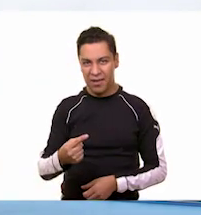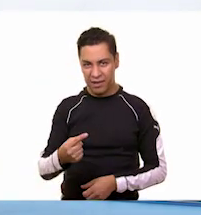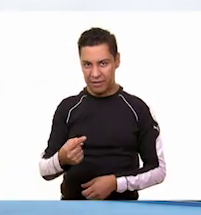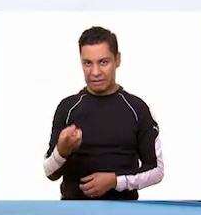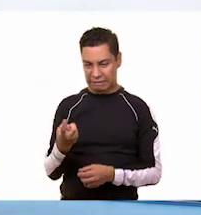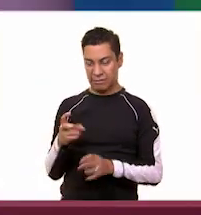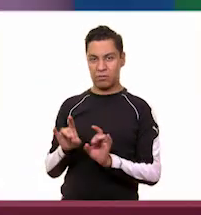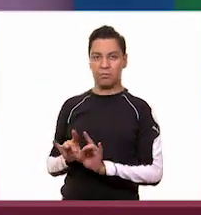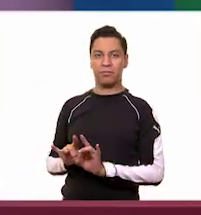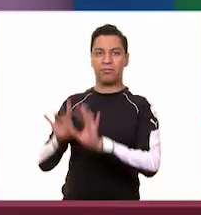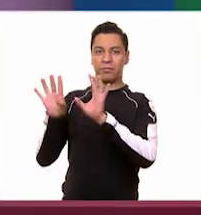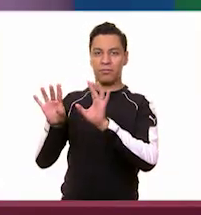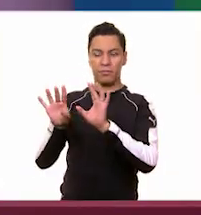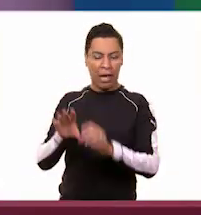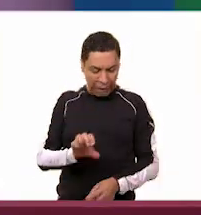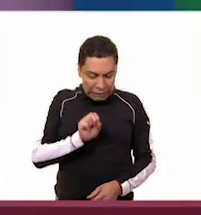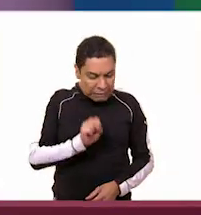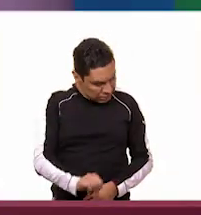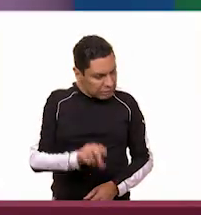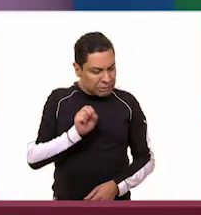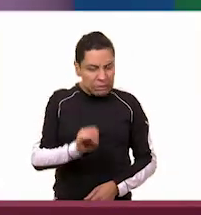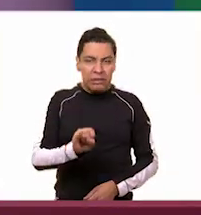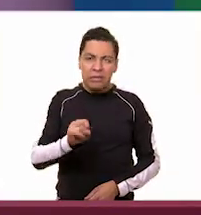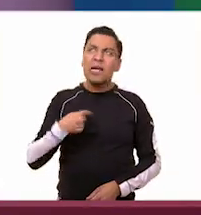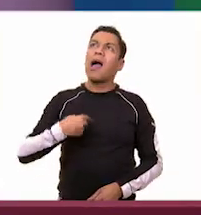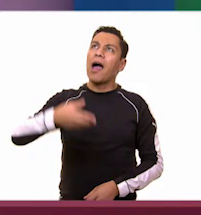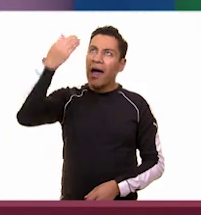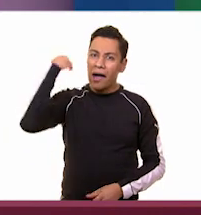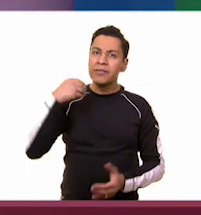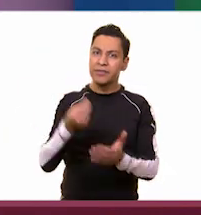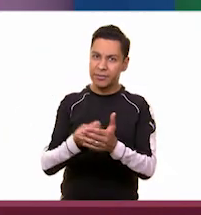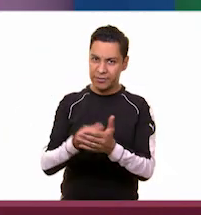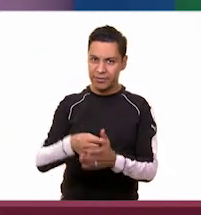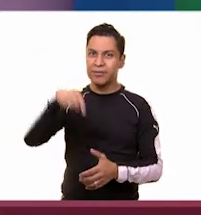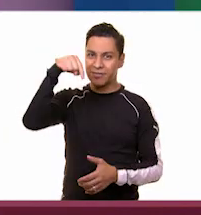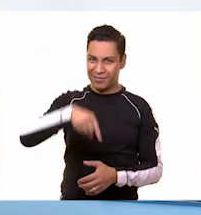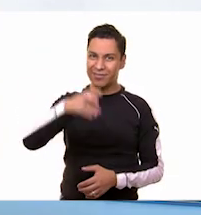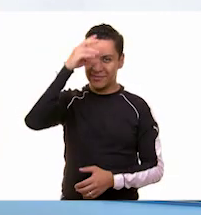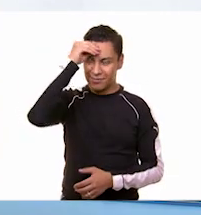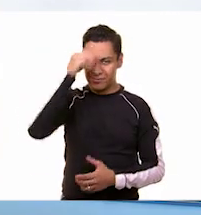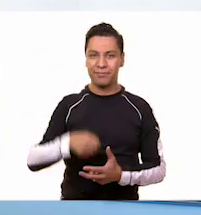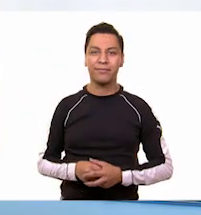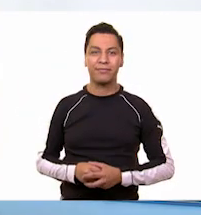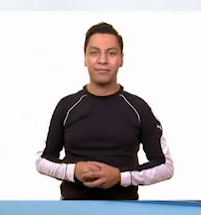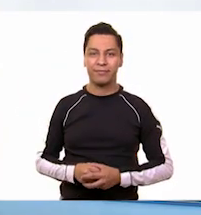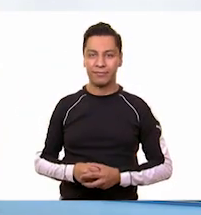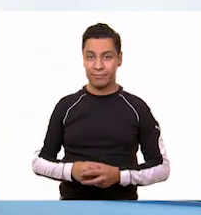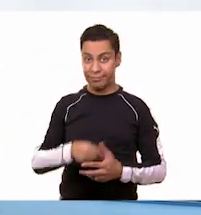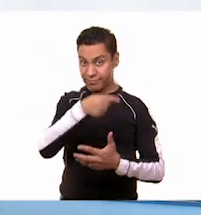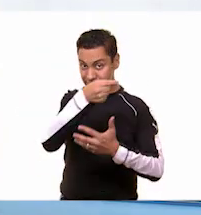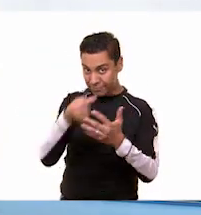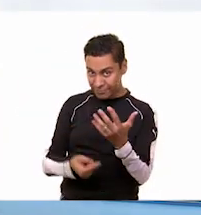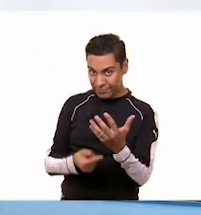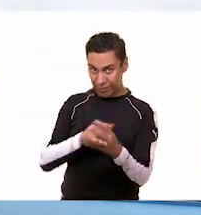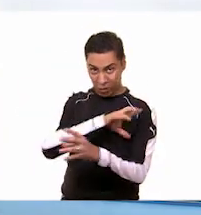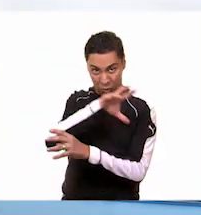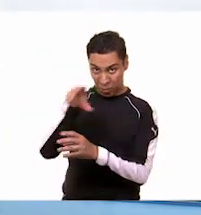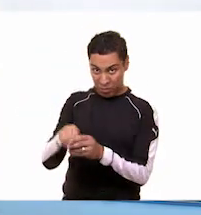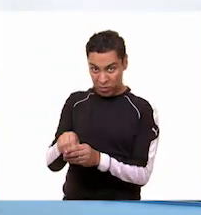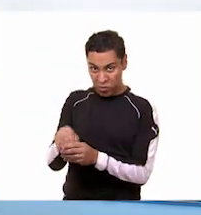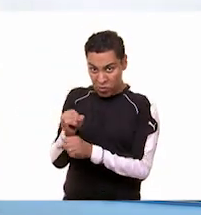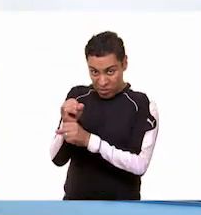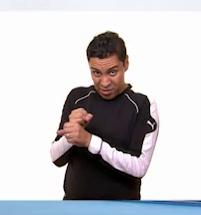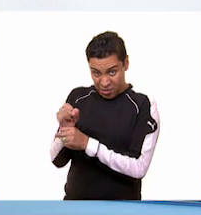suceso. Sí, eso lo vimos la clase pasada. Bueno. Una vez que tiene esos elementos, el reportero o